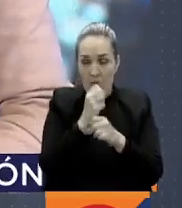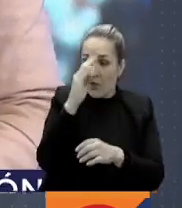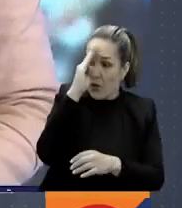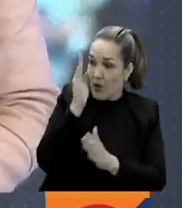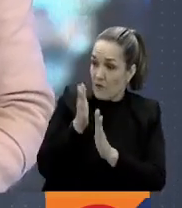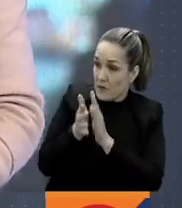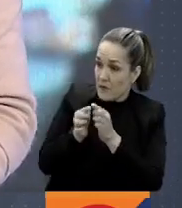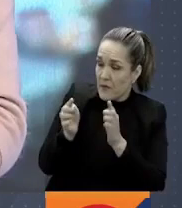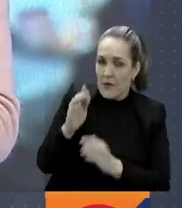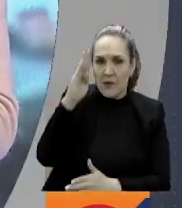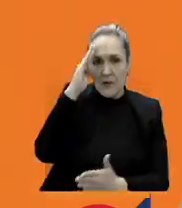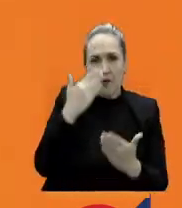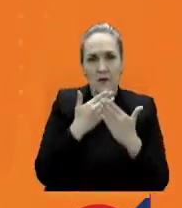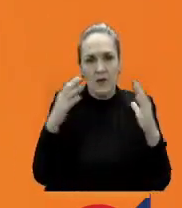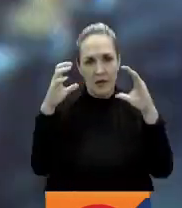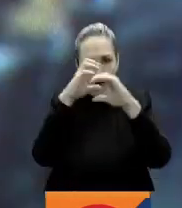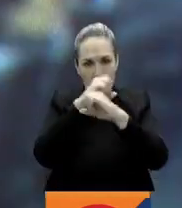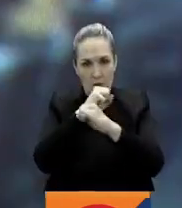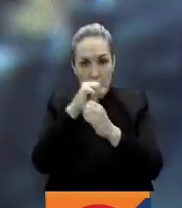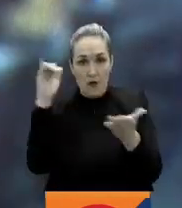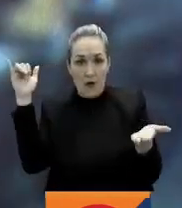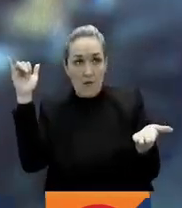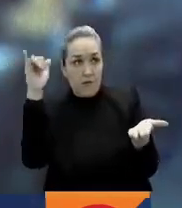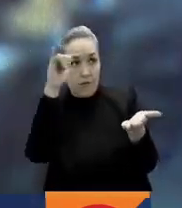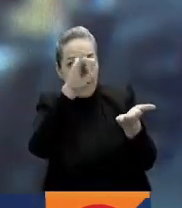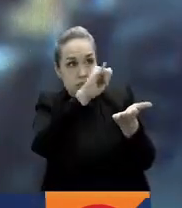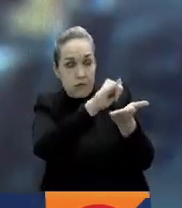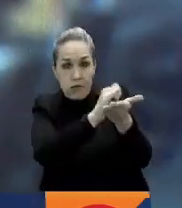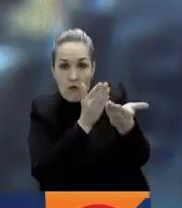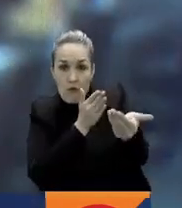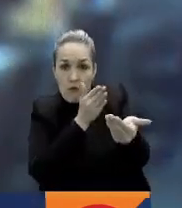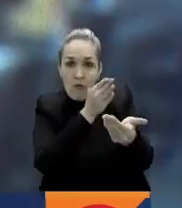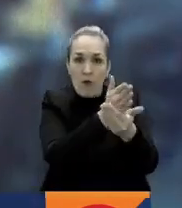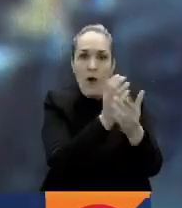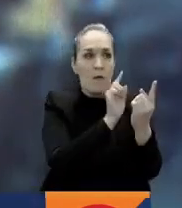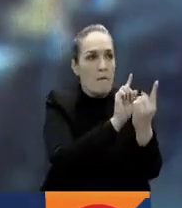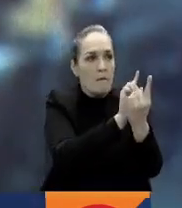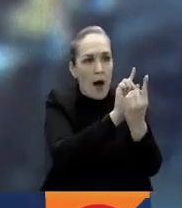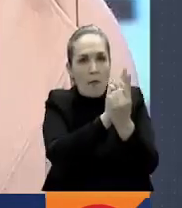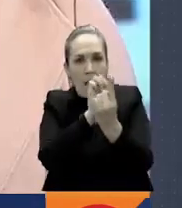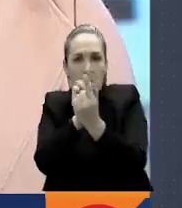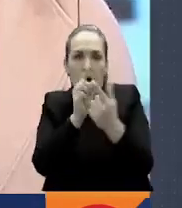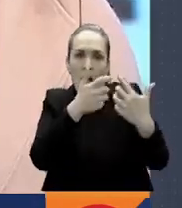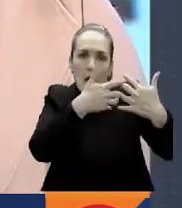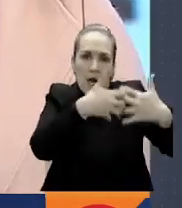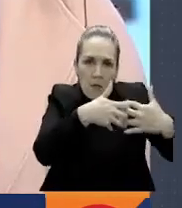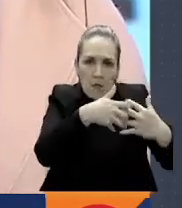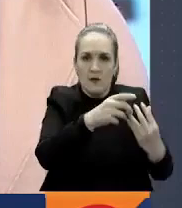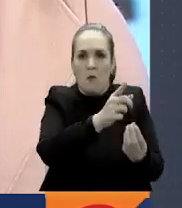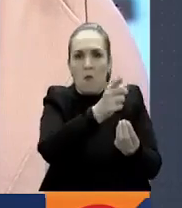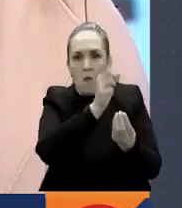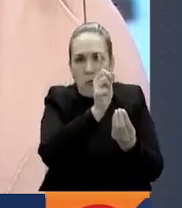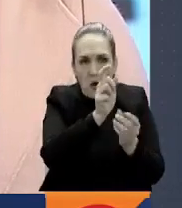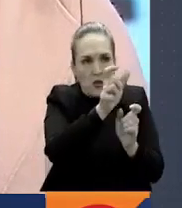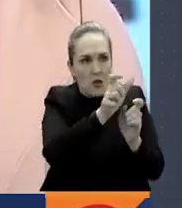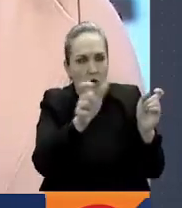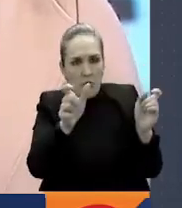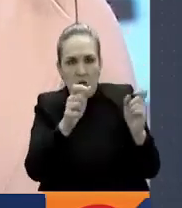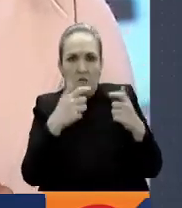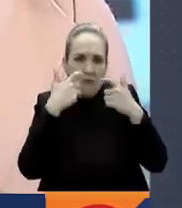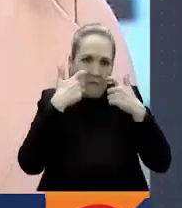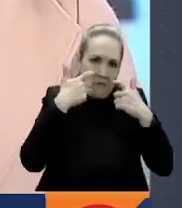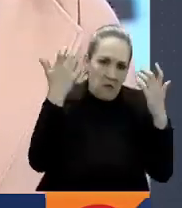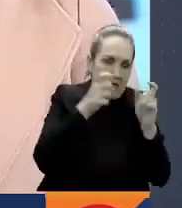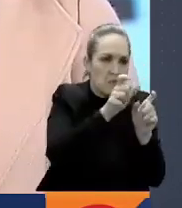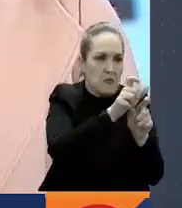televidentes, muy buenas noches. Este viaje contempla encuentros con los principales dirigentes políticos y empresariales de ese país, actividades académicas,